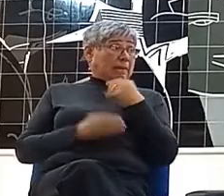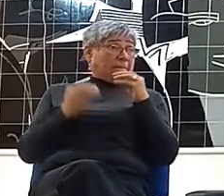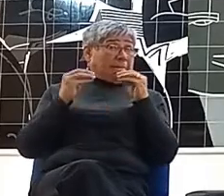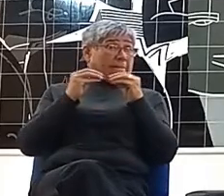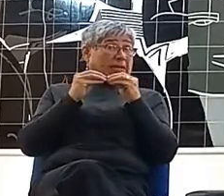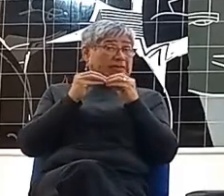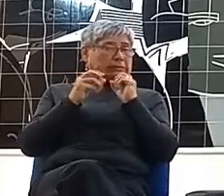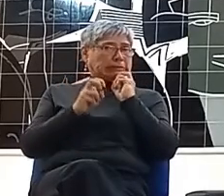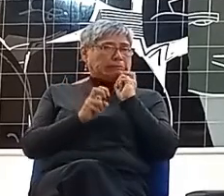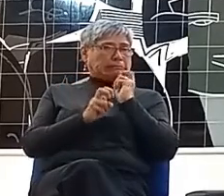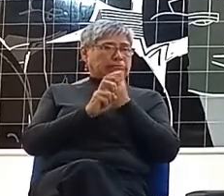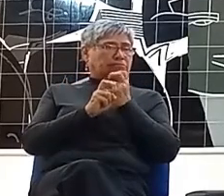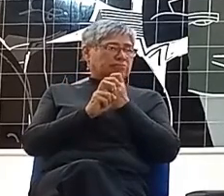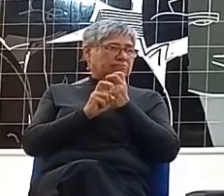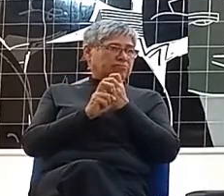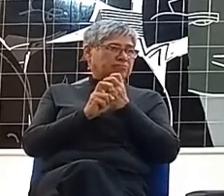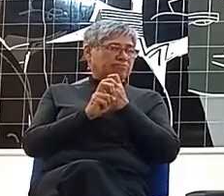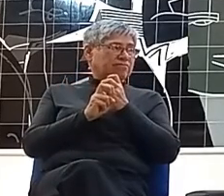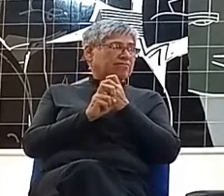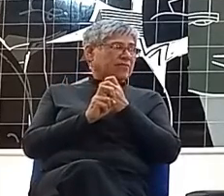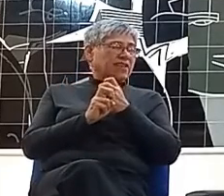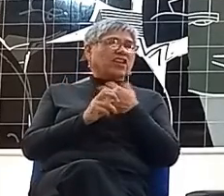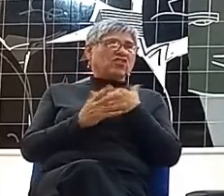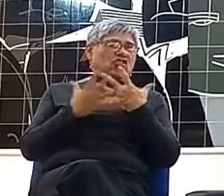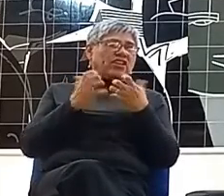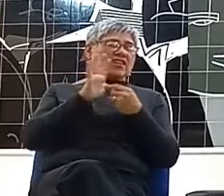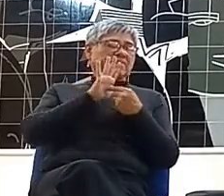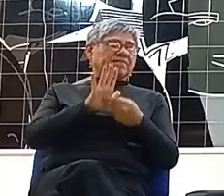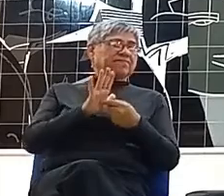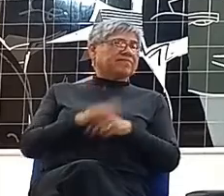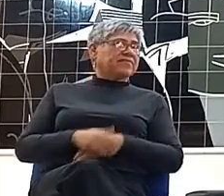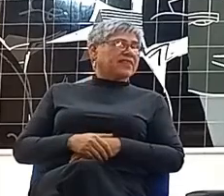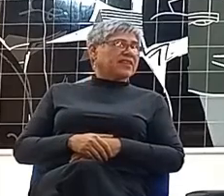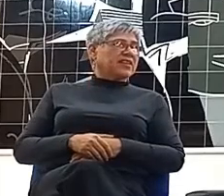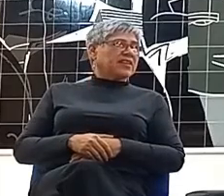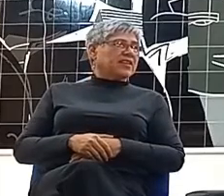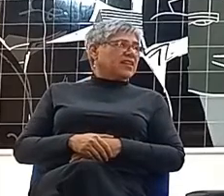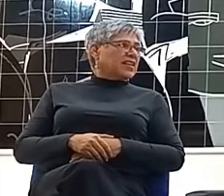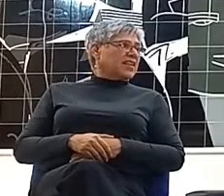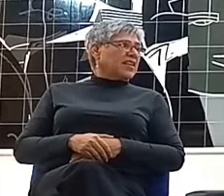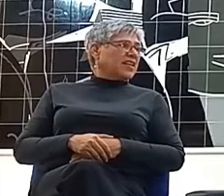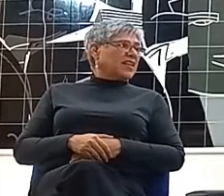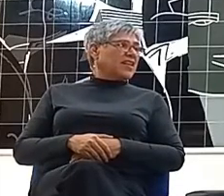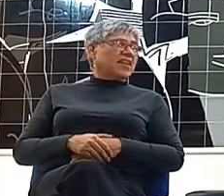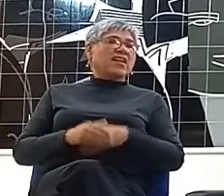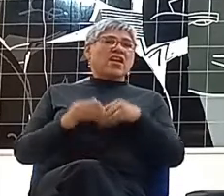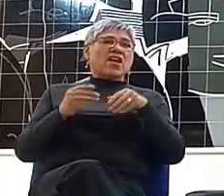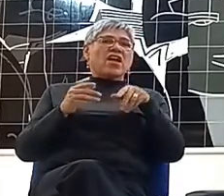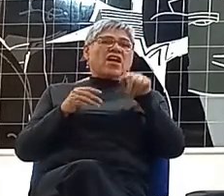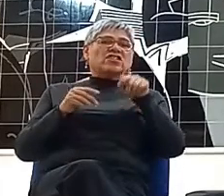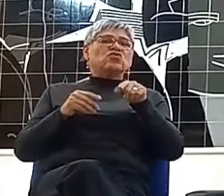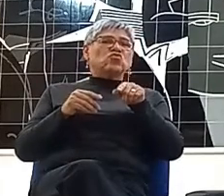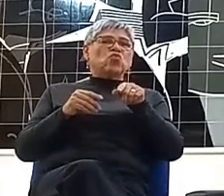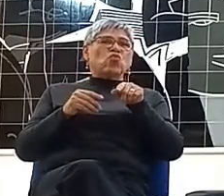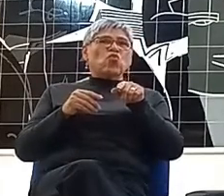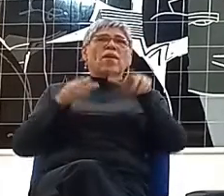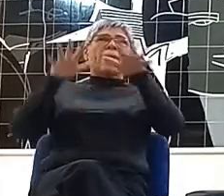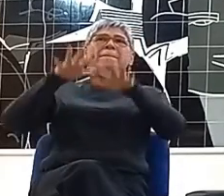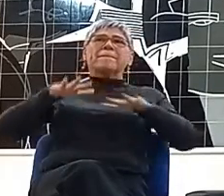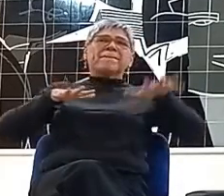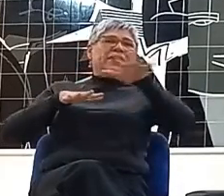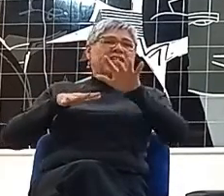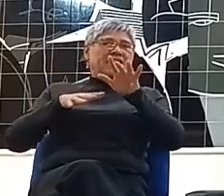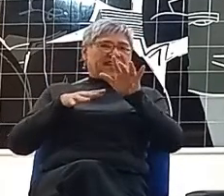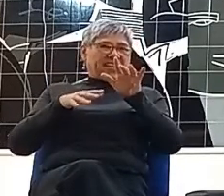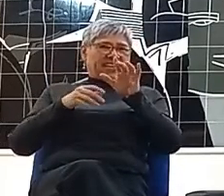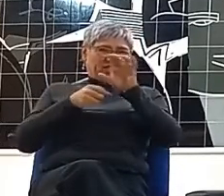más compleja. Yo de todas maneras sí quería señalar que en Paisaje Urbano del Siglo que Amanece, en